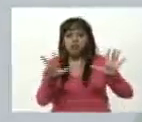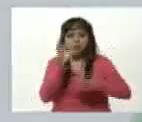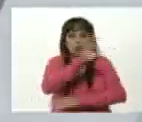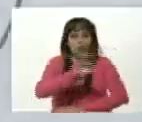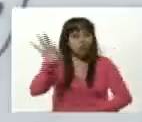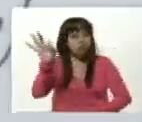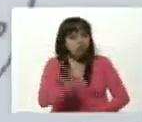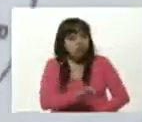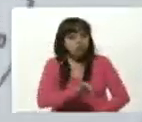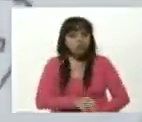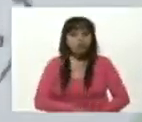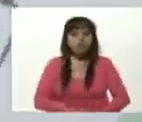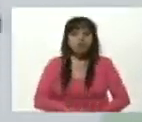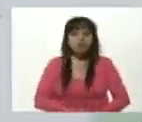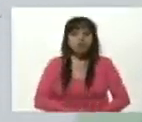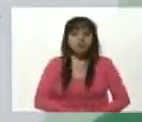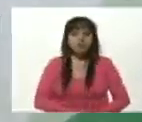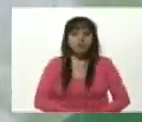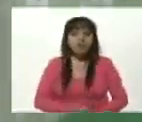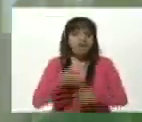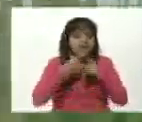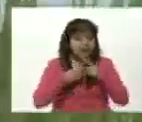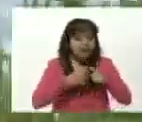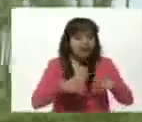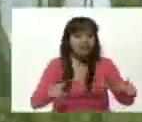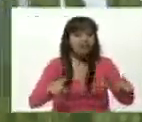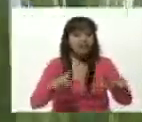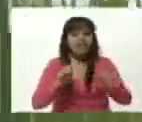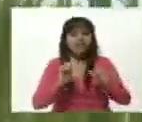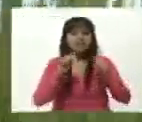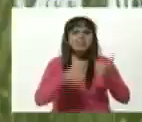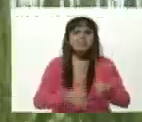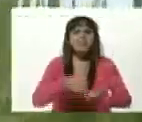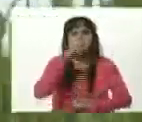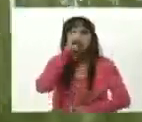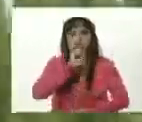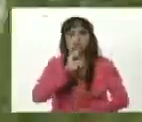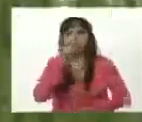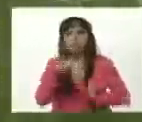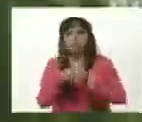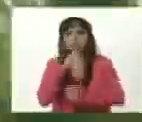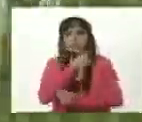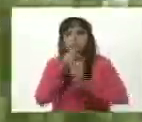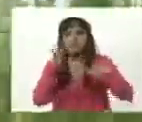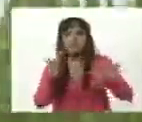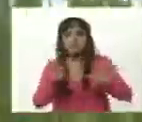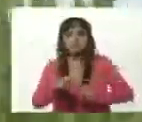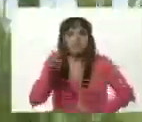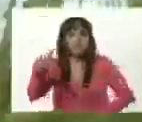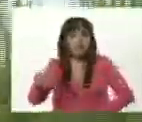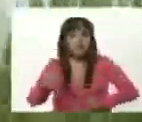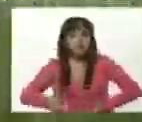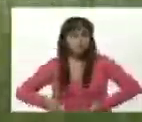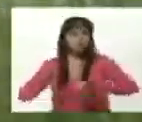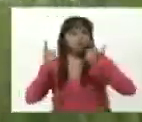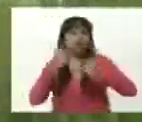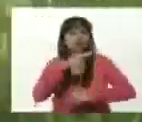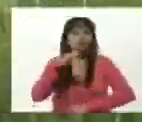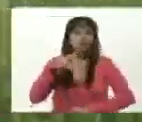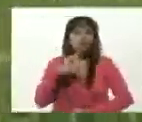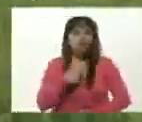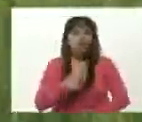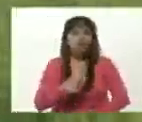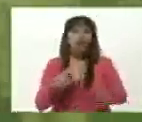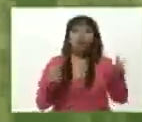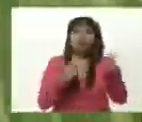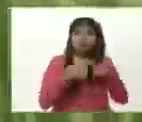158% con respecto, bueno, a el inicio del 2017. De tal manera que eso nos permite a nosotros llevar un